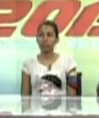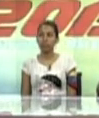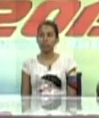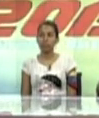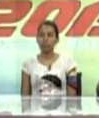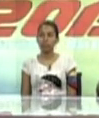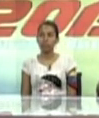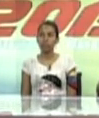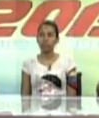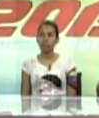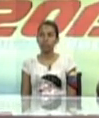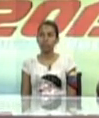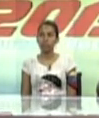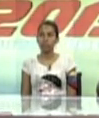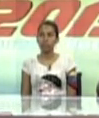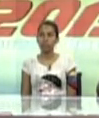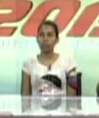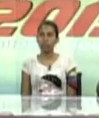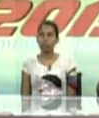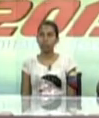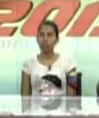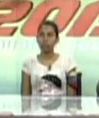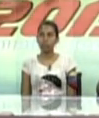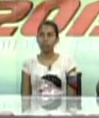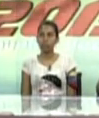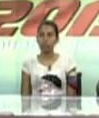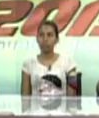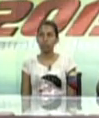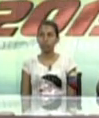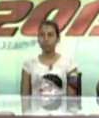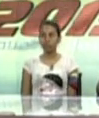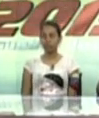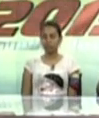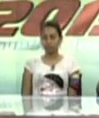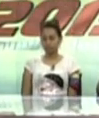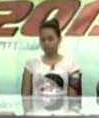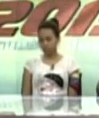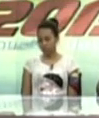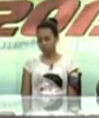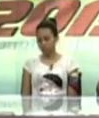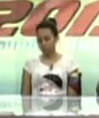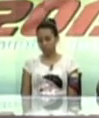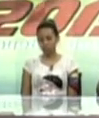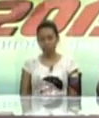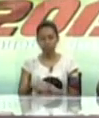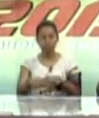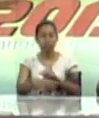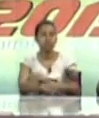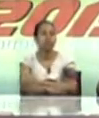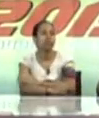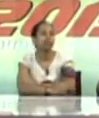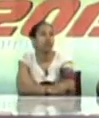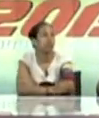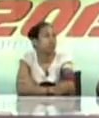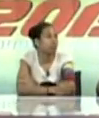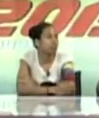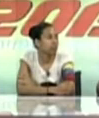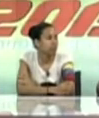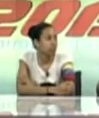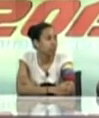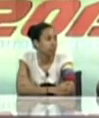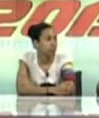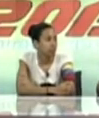cadena que en democracia se gana o se pierde y que de nada sirve qué tipo de